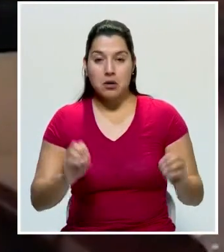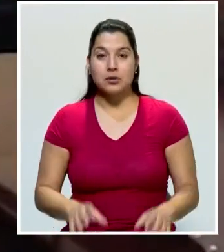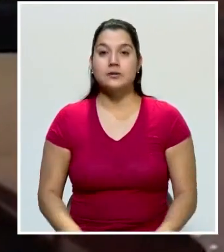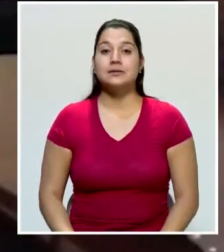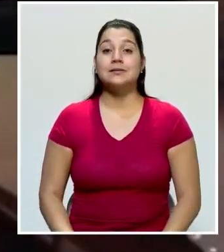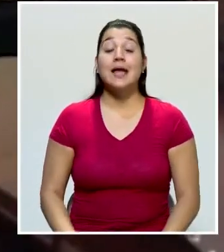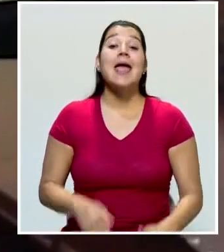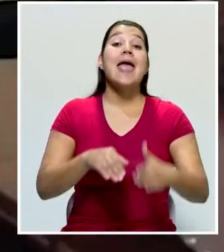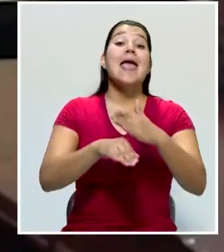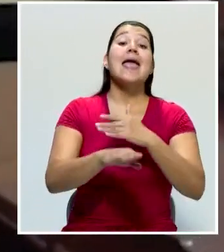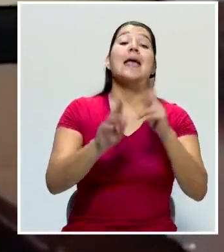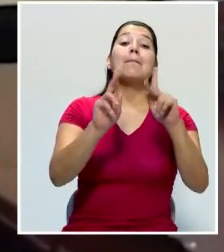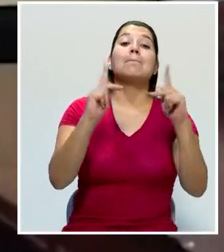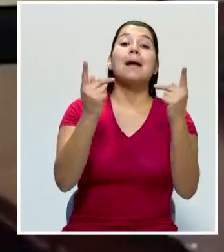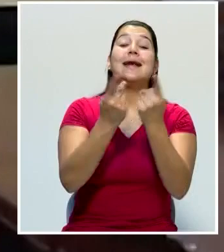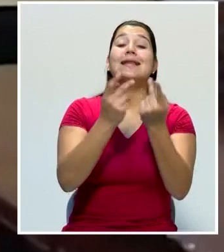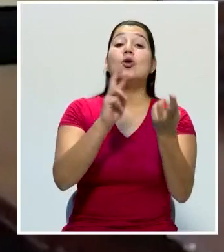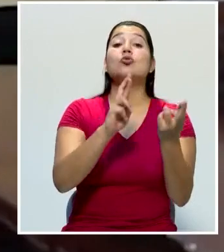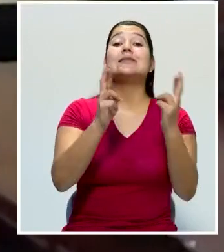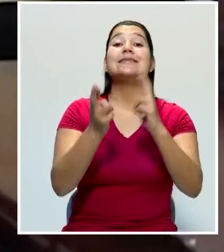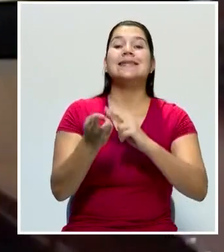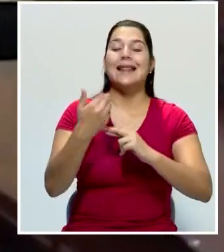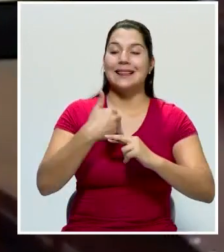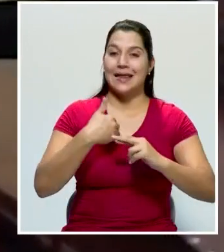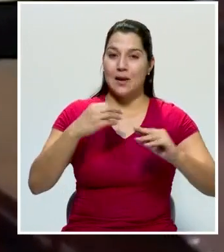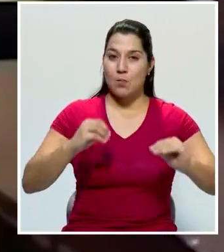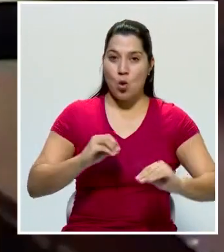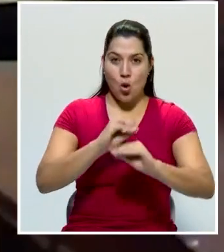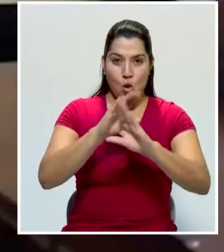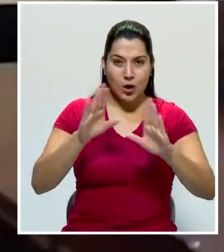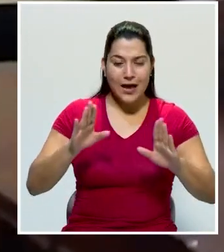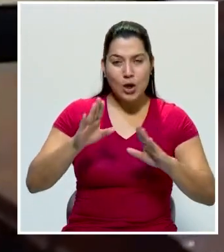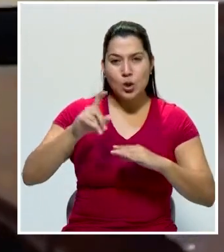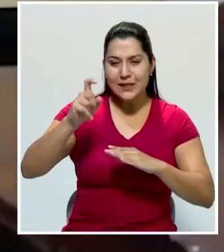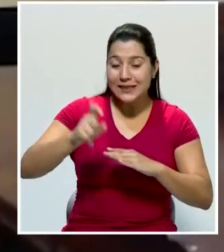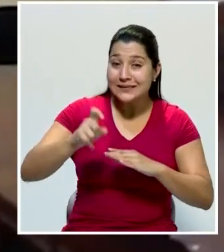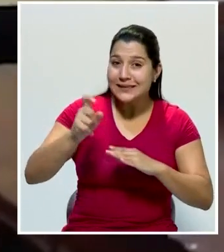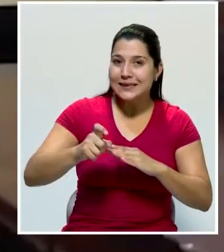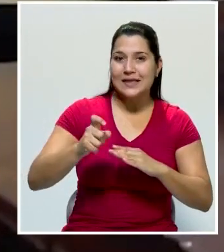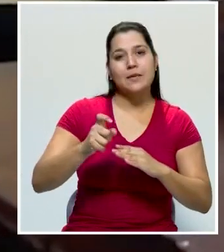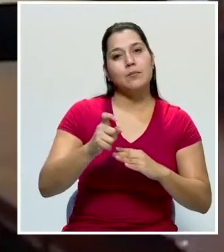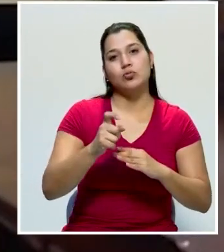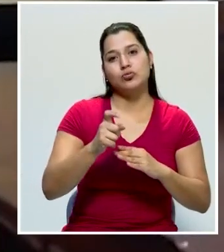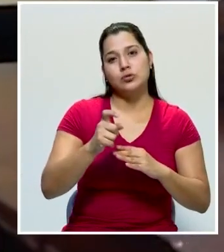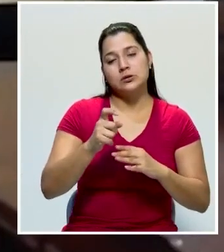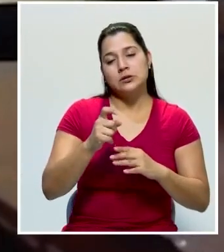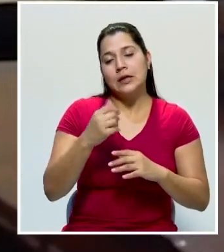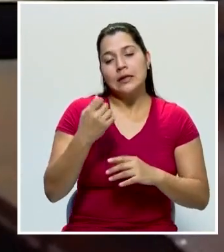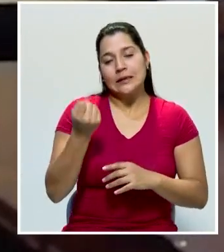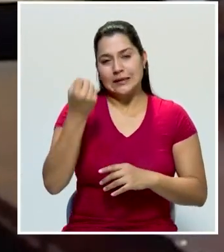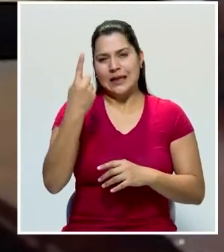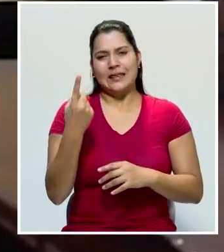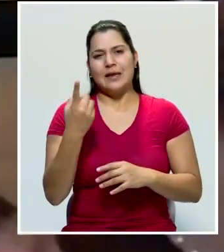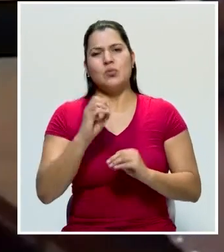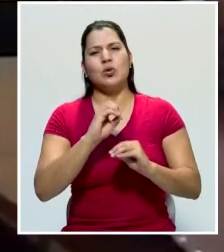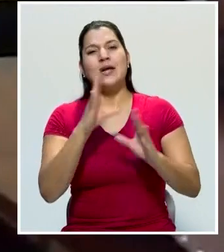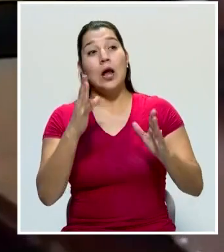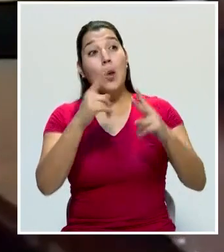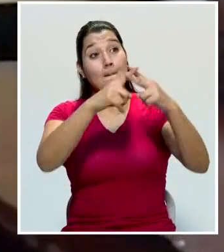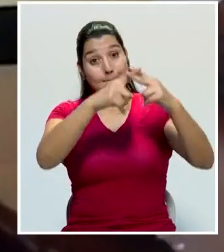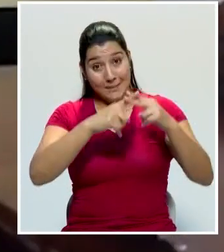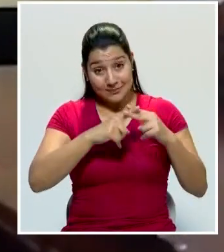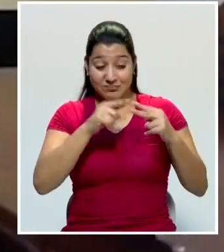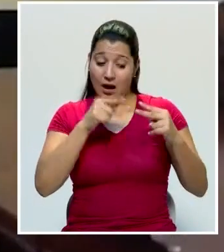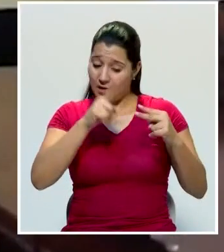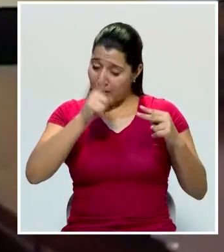muy claro de que también tiene que venir un aporte y un recurso importante para destinarlo para la Caja. Sabemos de que en medio de toda esta